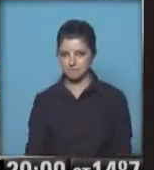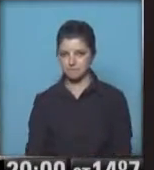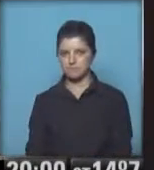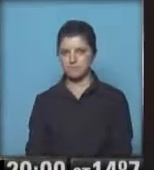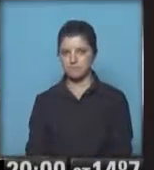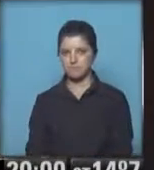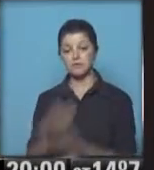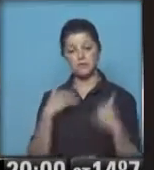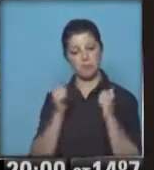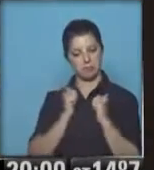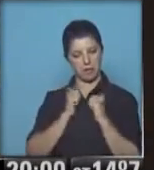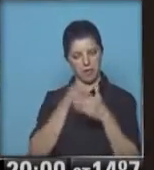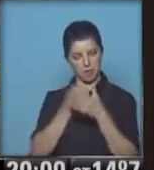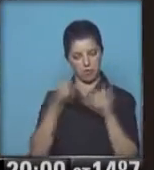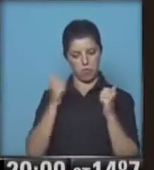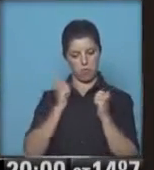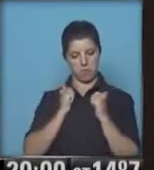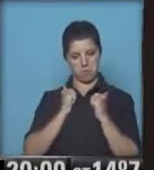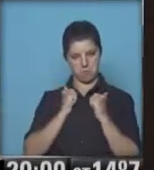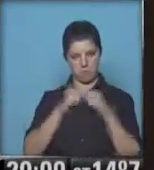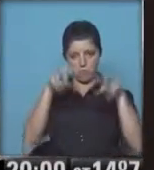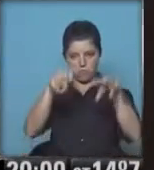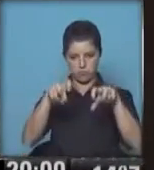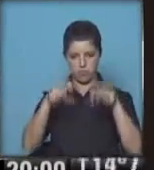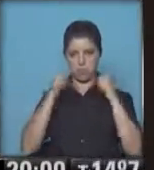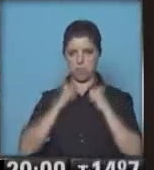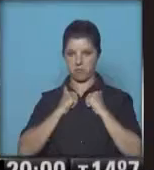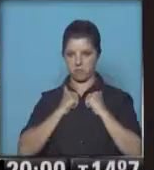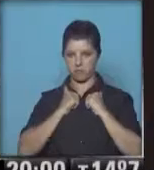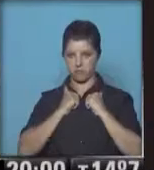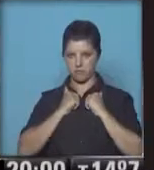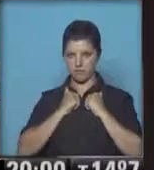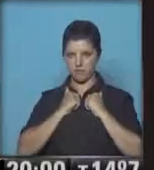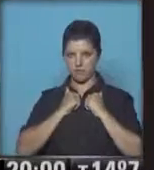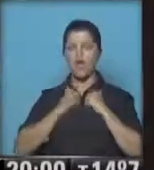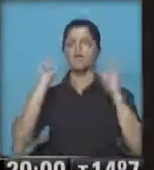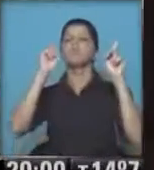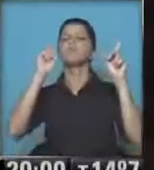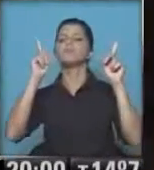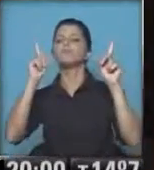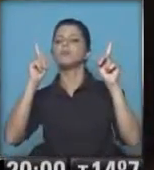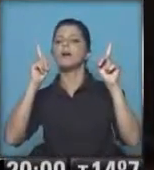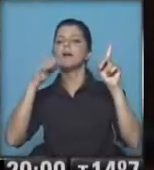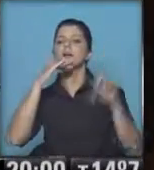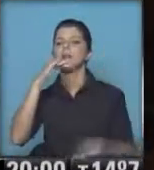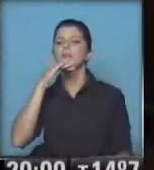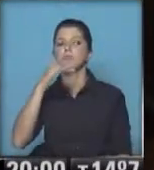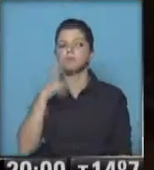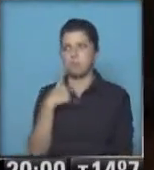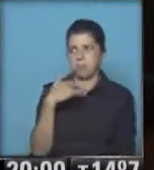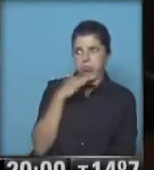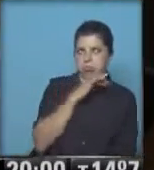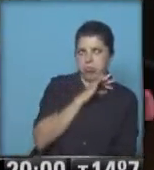Y sentadito ahí atrás, detrás de los compañeros de curso, la profesora que hablaría no entendía.